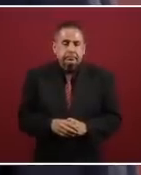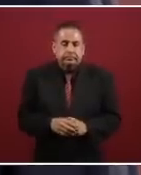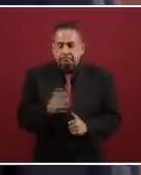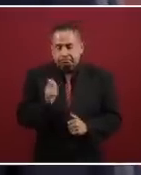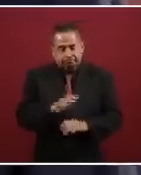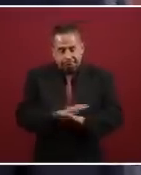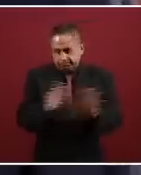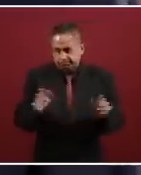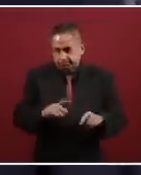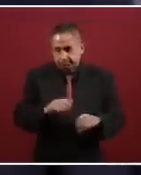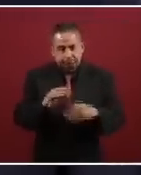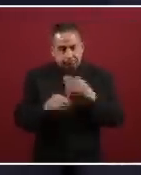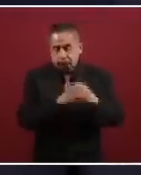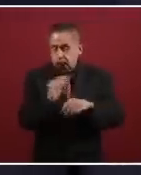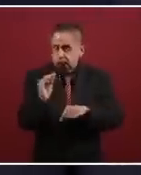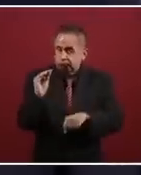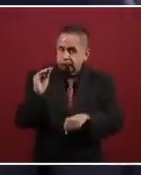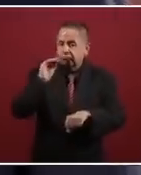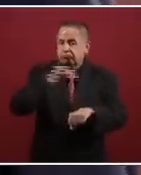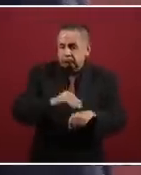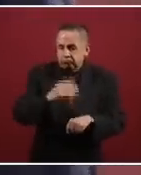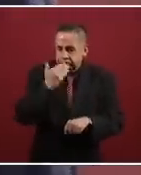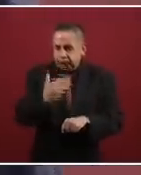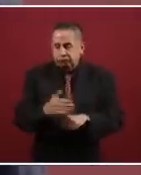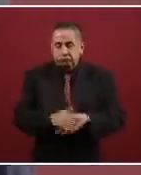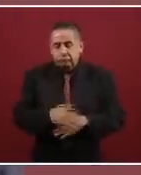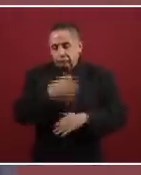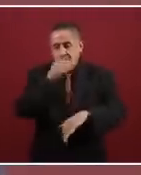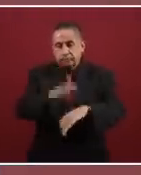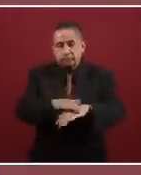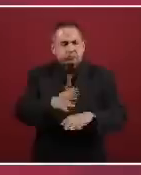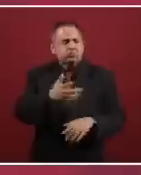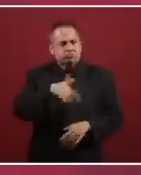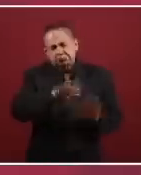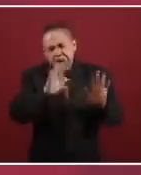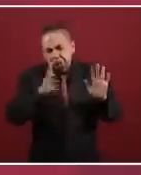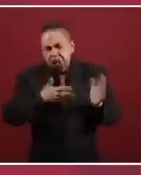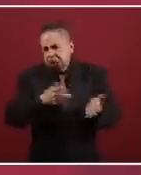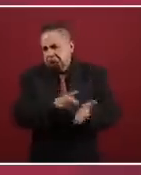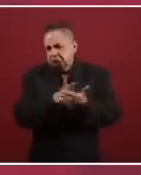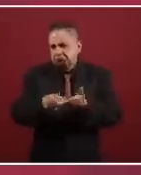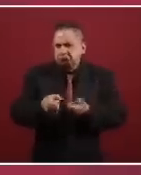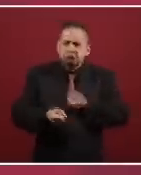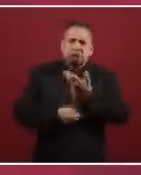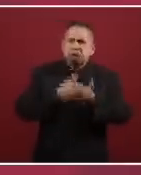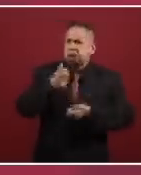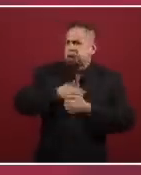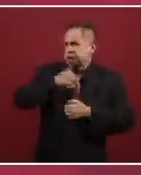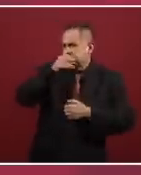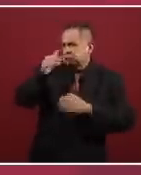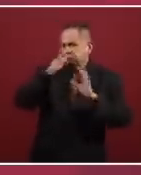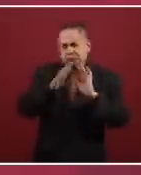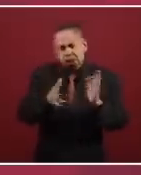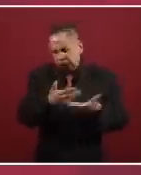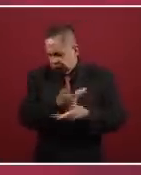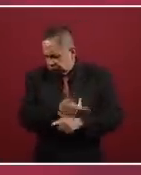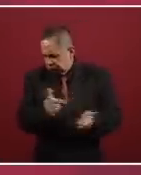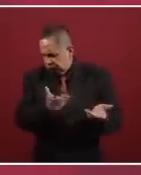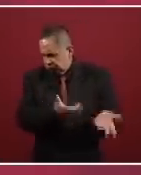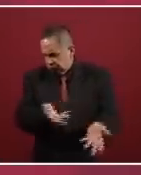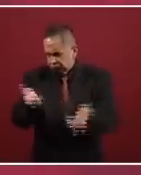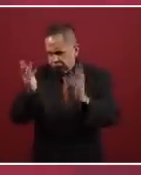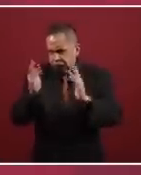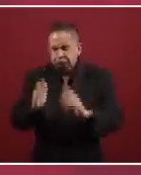ya todos a portarnos bien. Y tienen todo el derecho de manifestarse, todo el